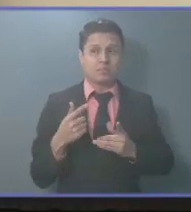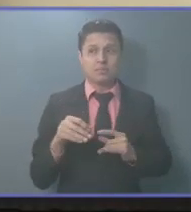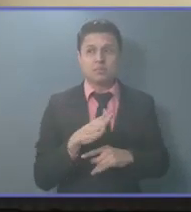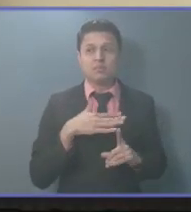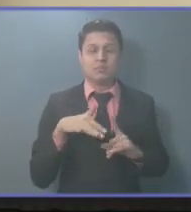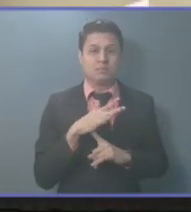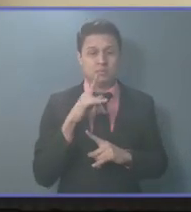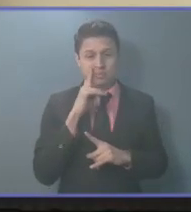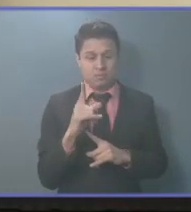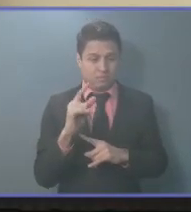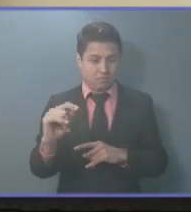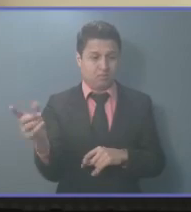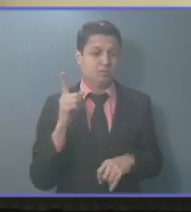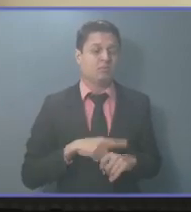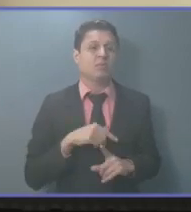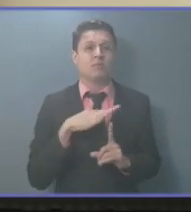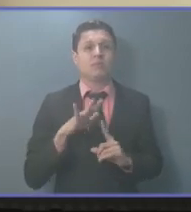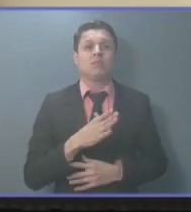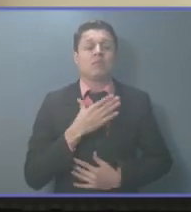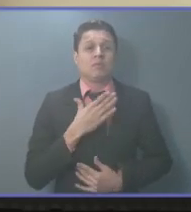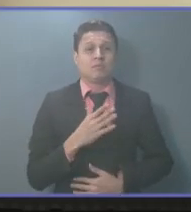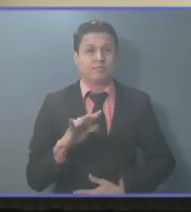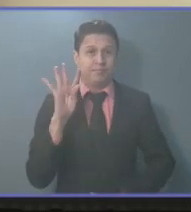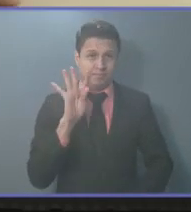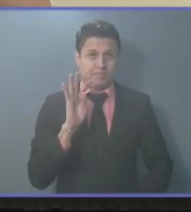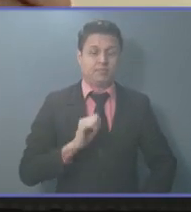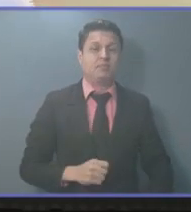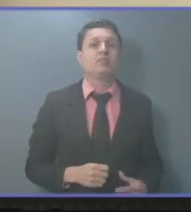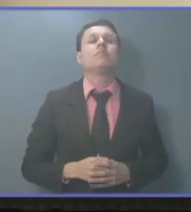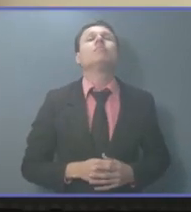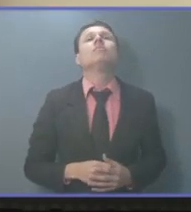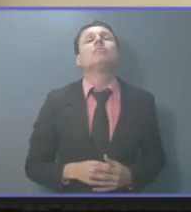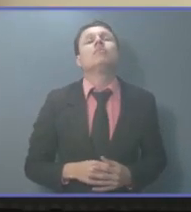tal situación román o 4